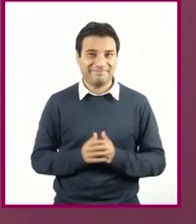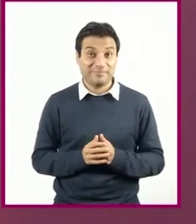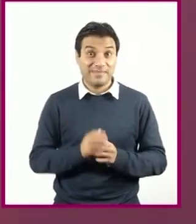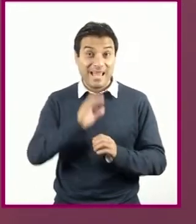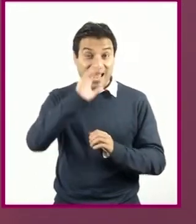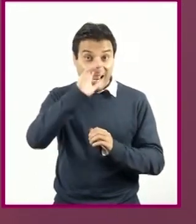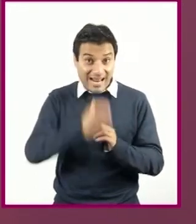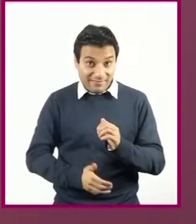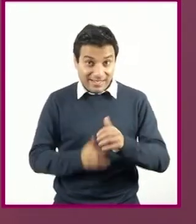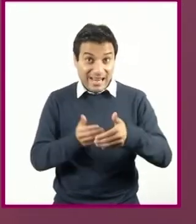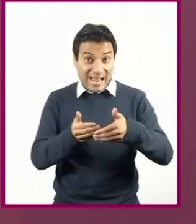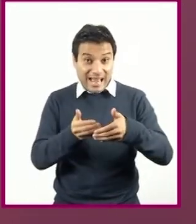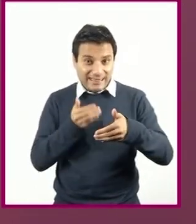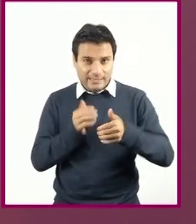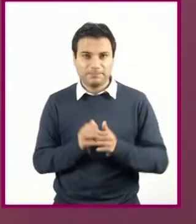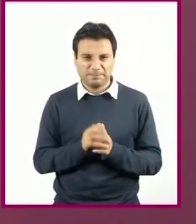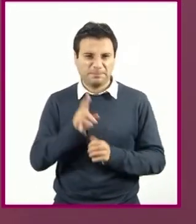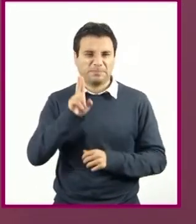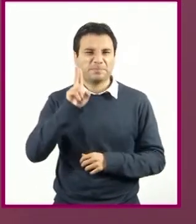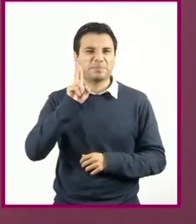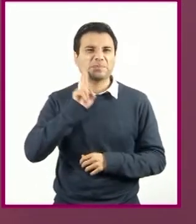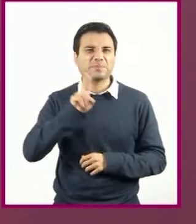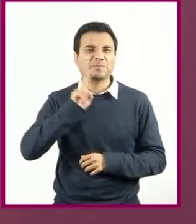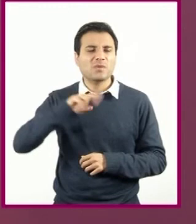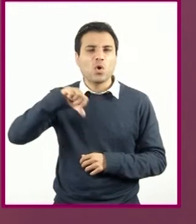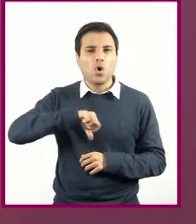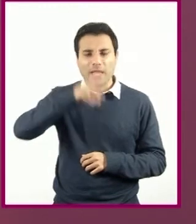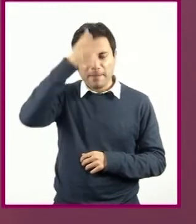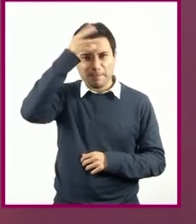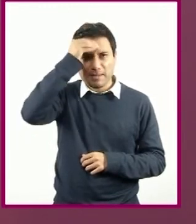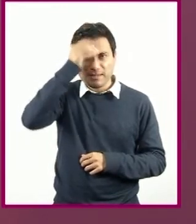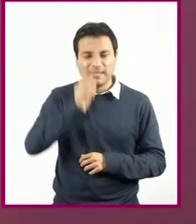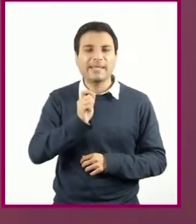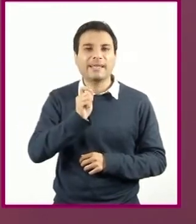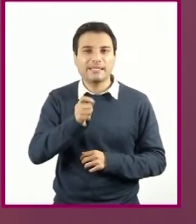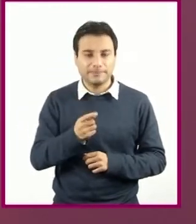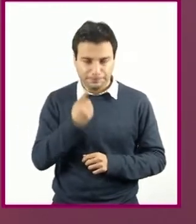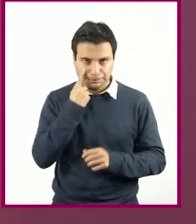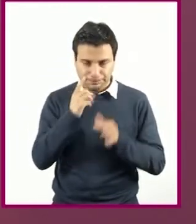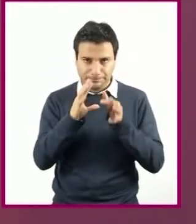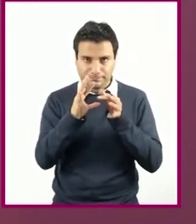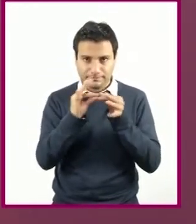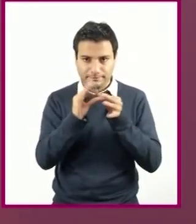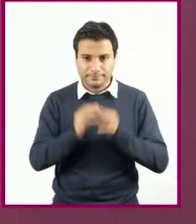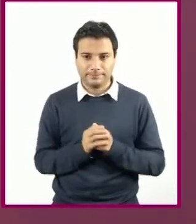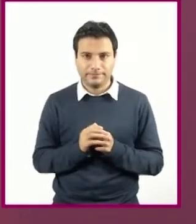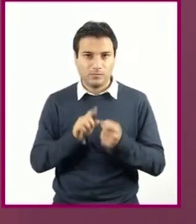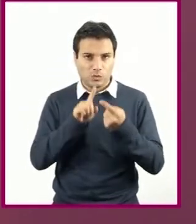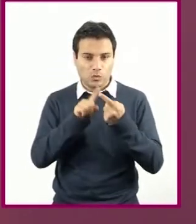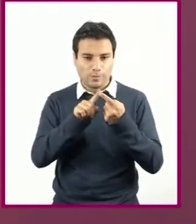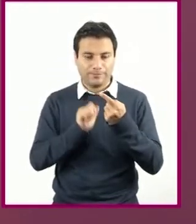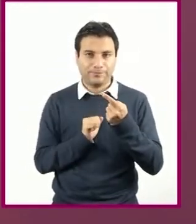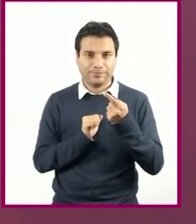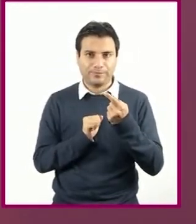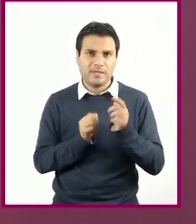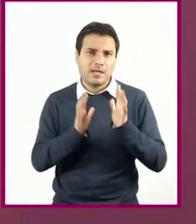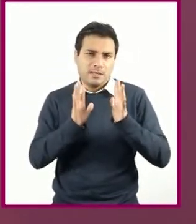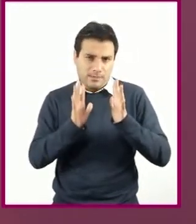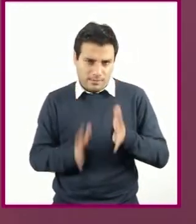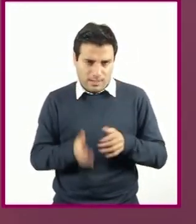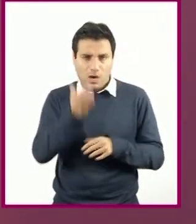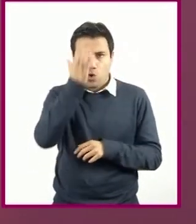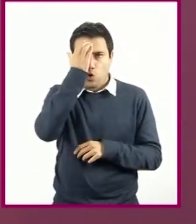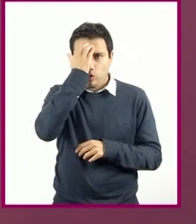de despedirnos, vamos a recapitular lo que estudiamos en esta sesión. 1. Identificamos